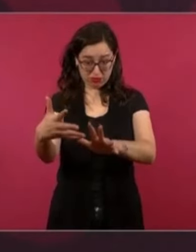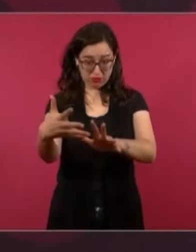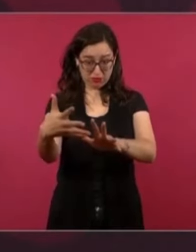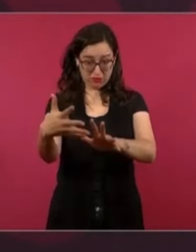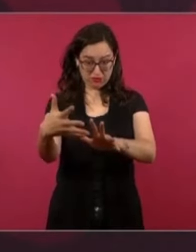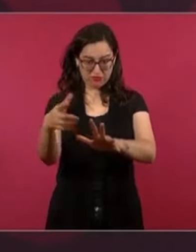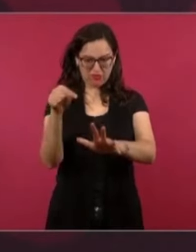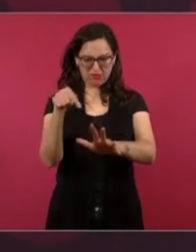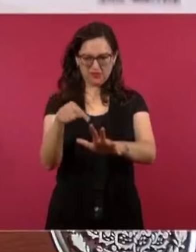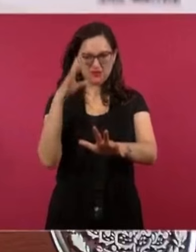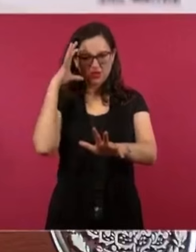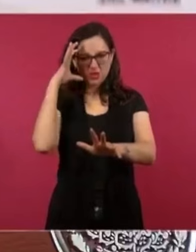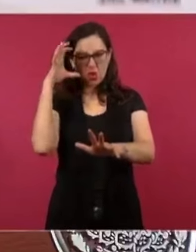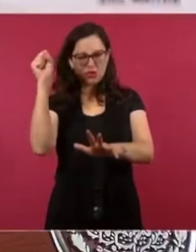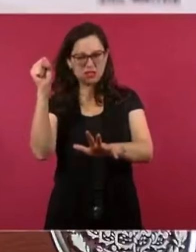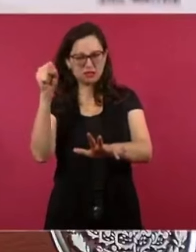de la cúpula.